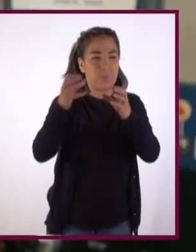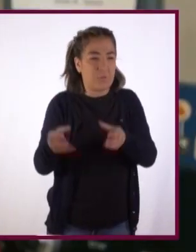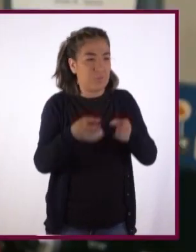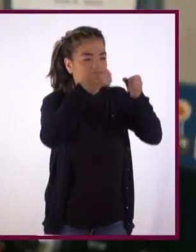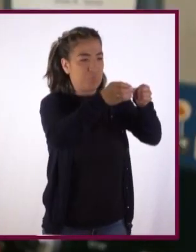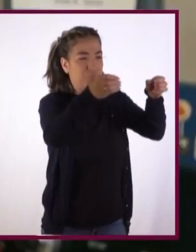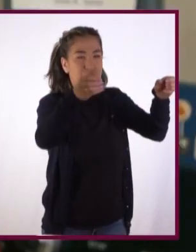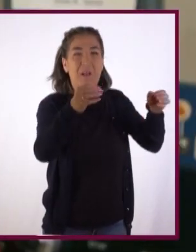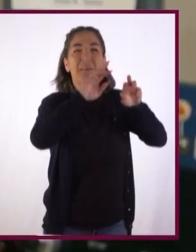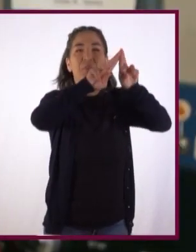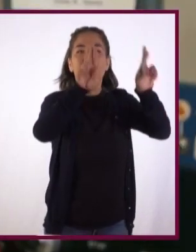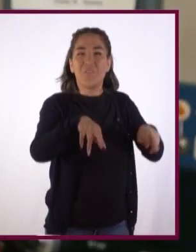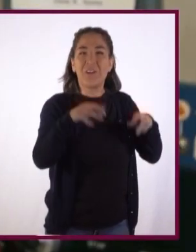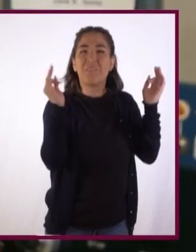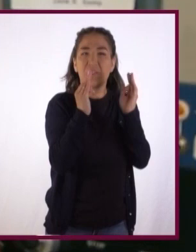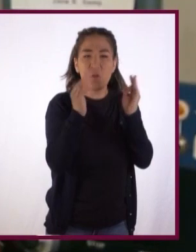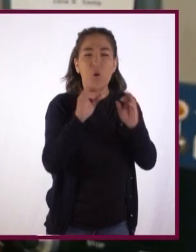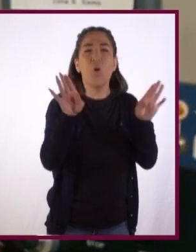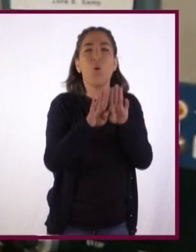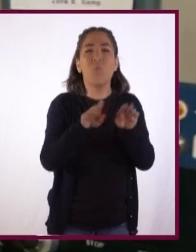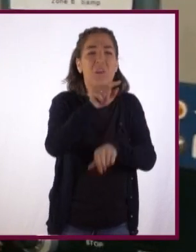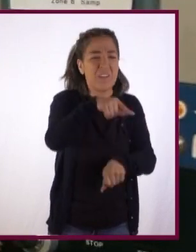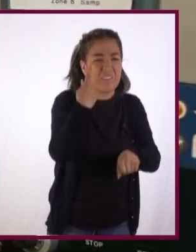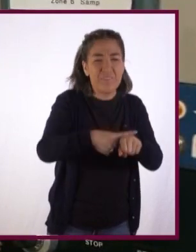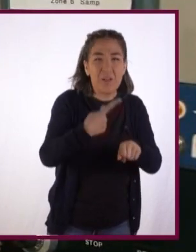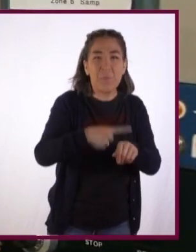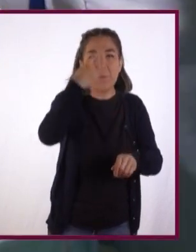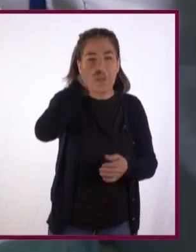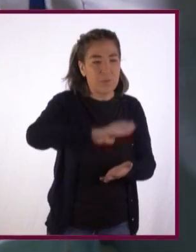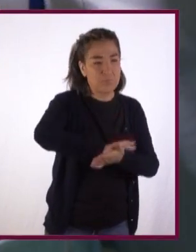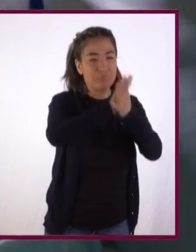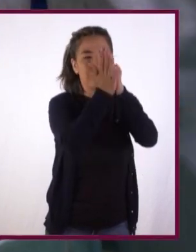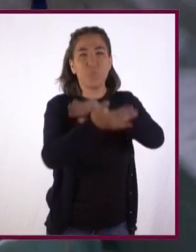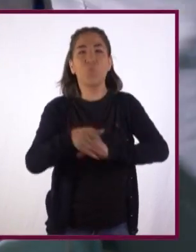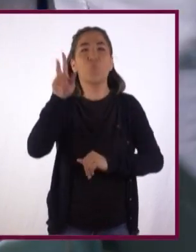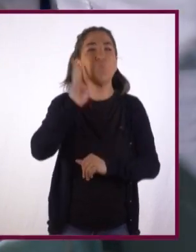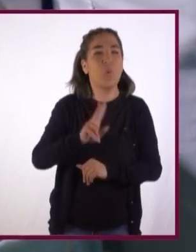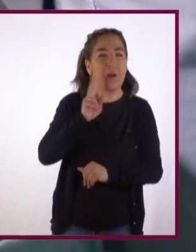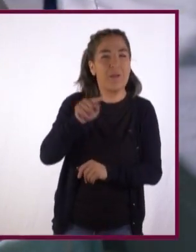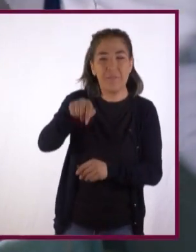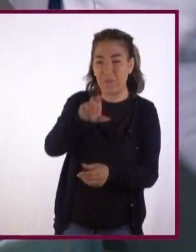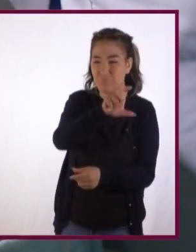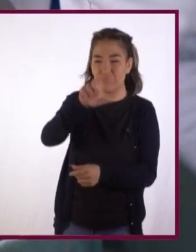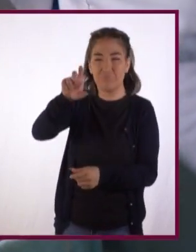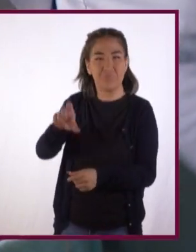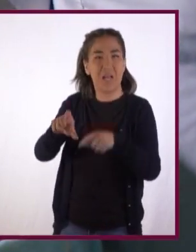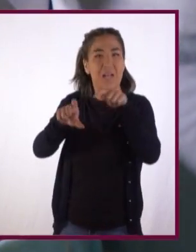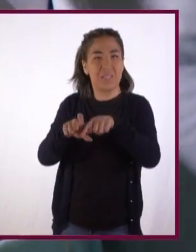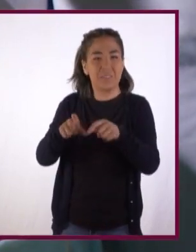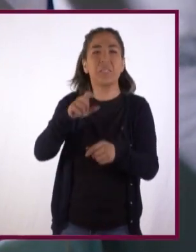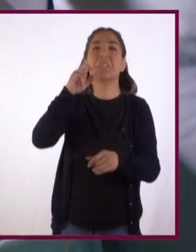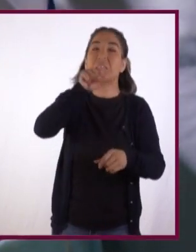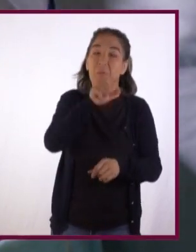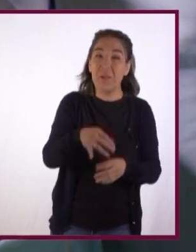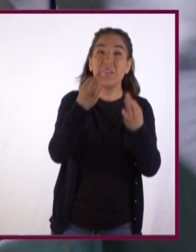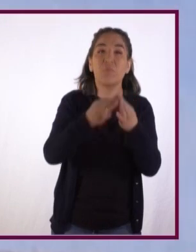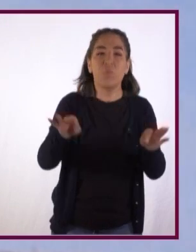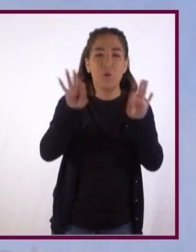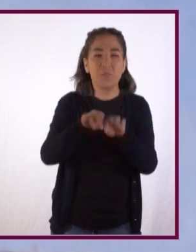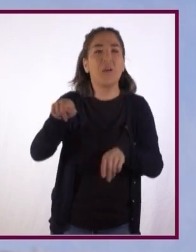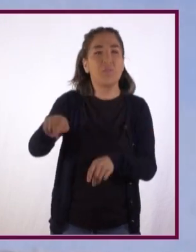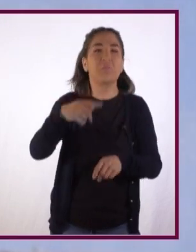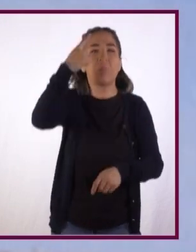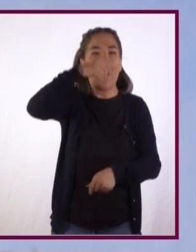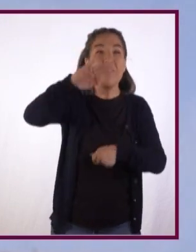óvulos, destruir tejido enfermo en dermatología, conservar y trasladar muestras. También es un componente importante